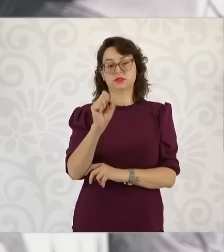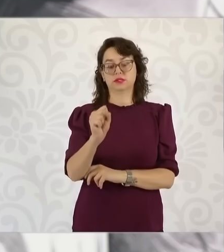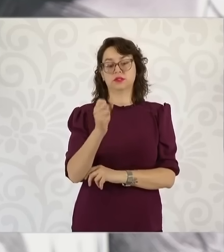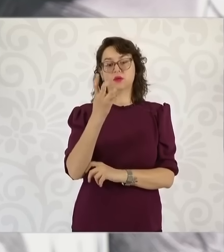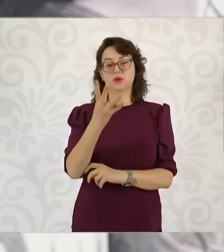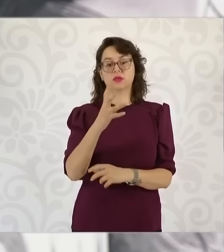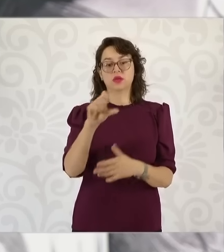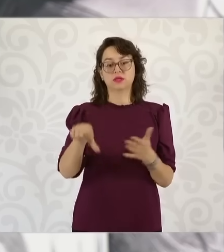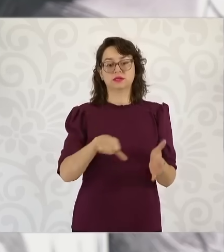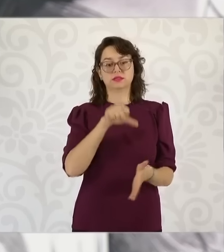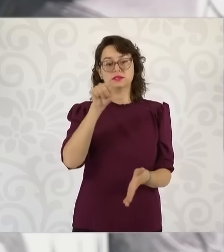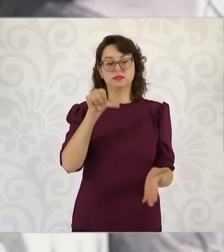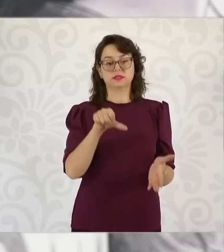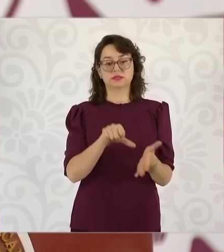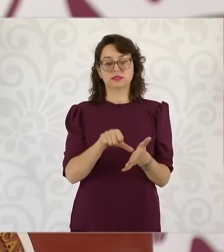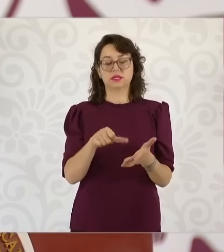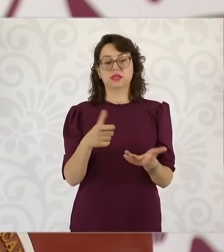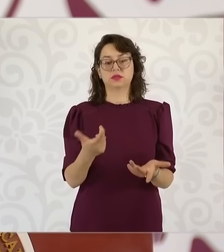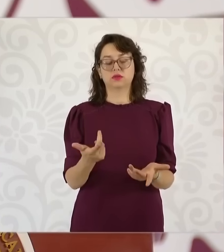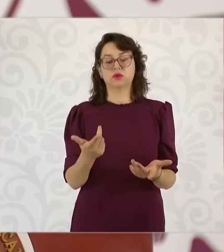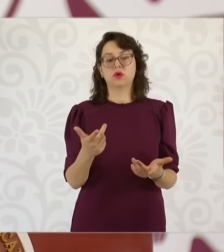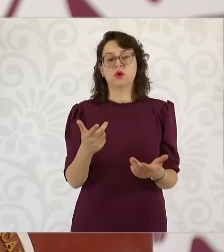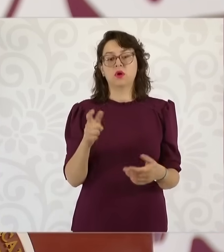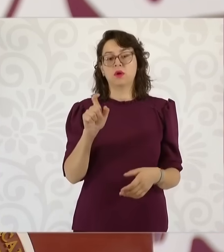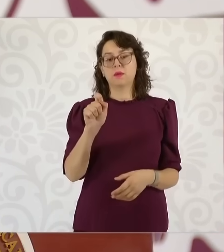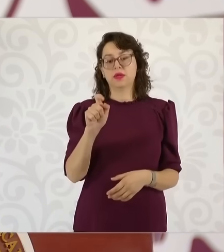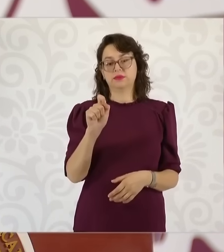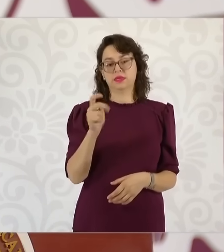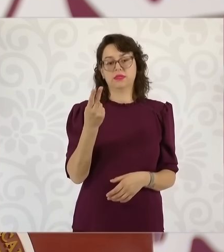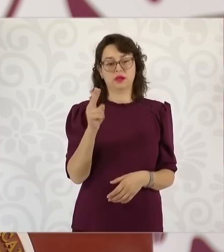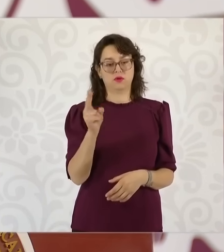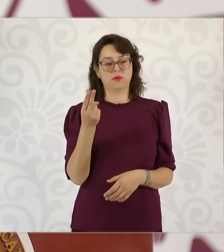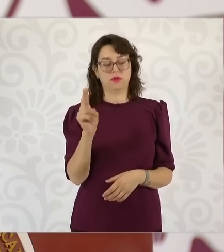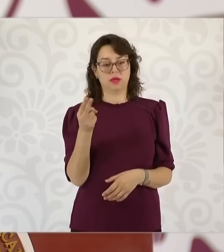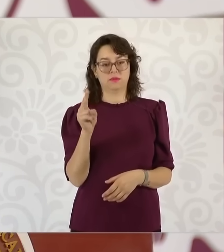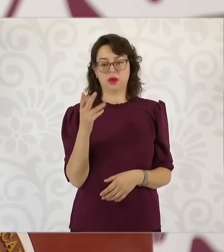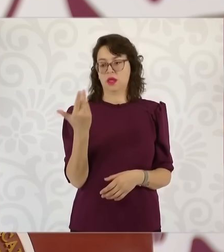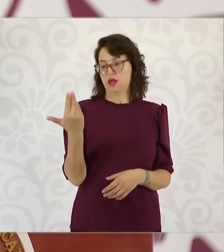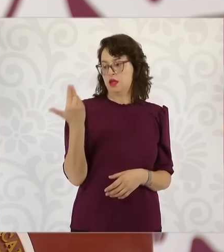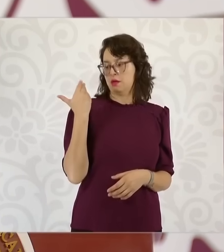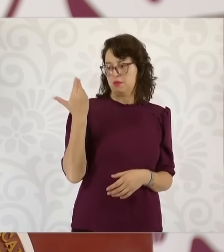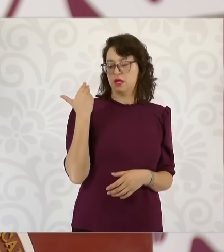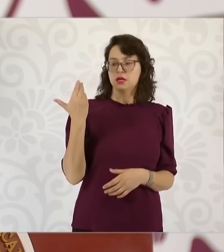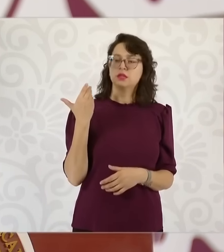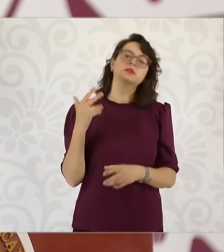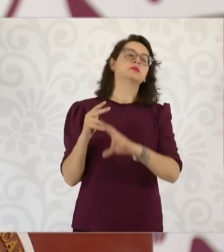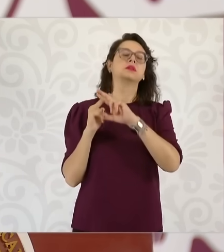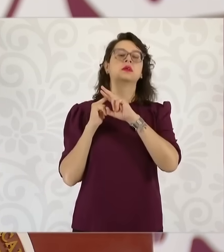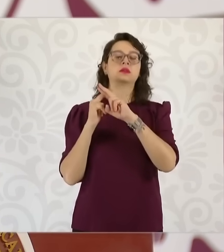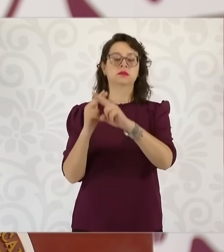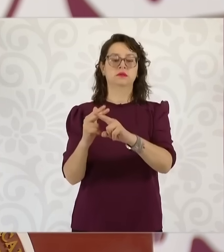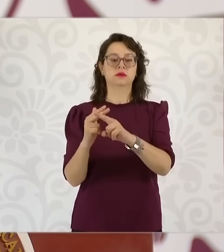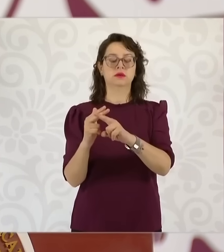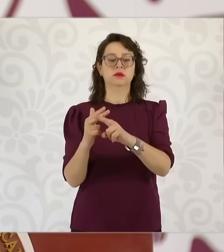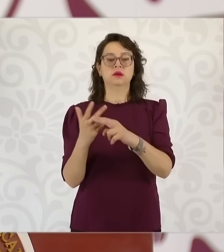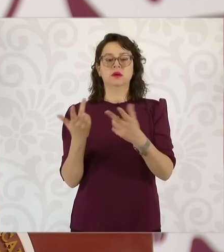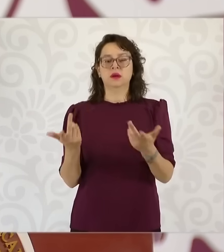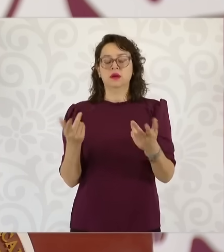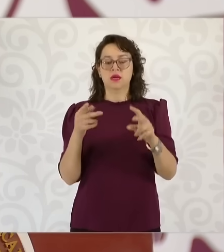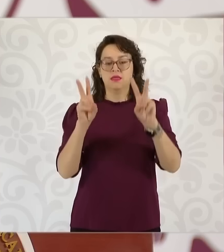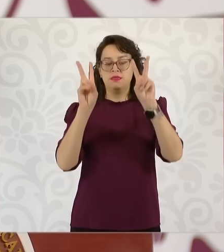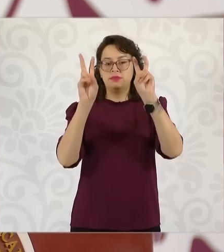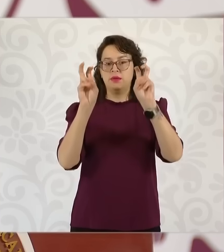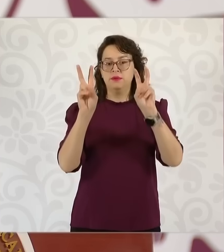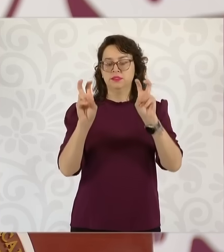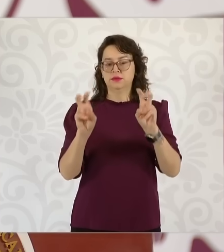Centro Médico Nacional 20 de noviembre, que se realizó hace unos días, resaltamos varios